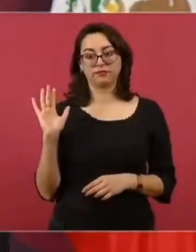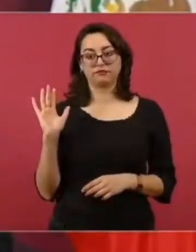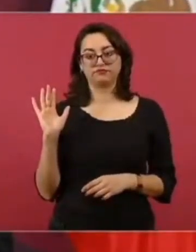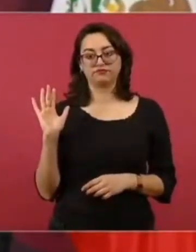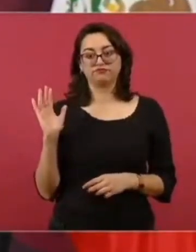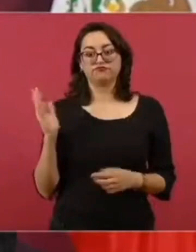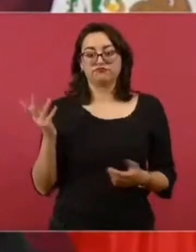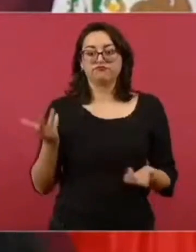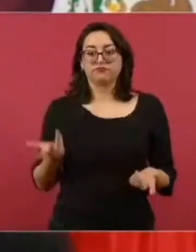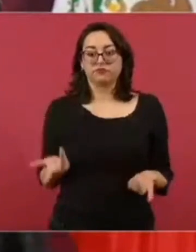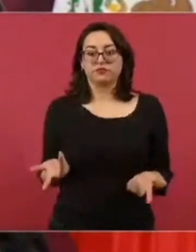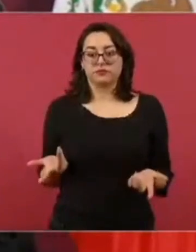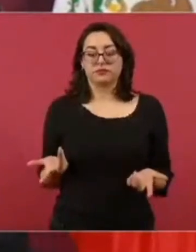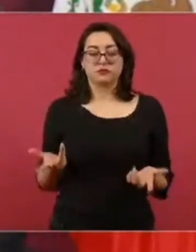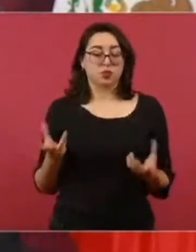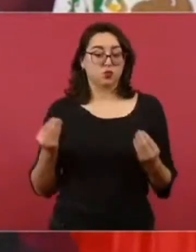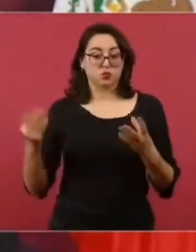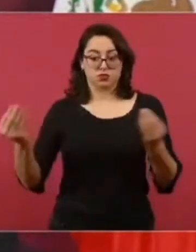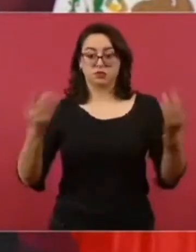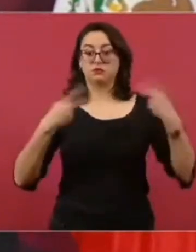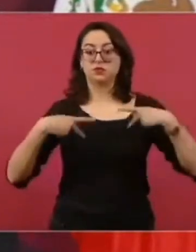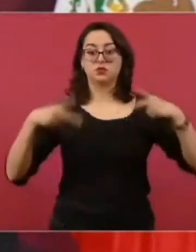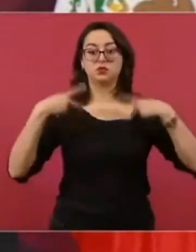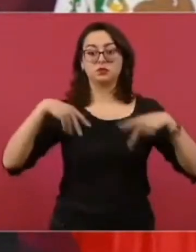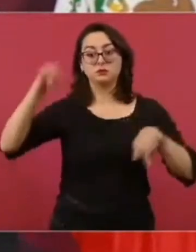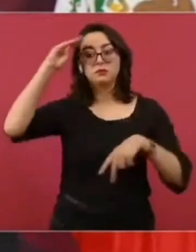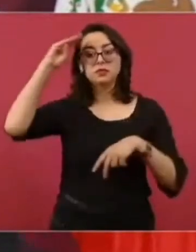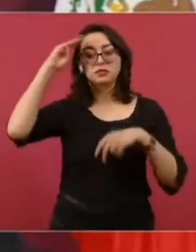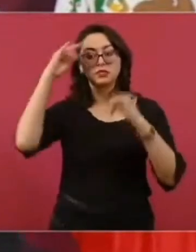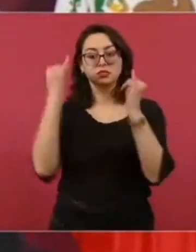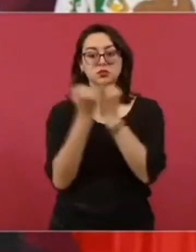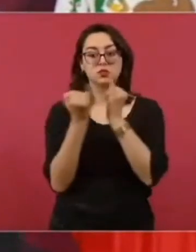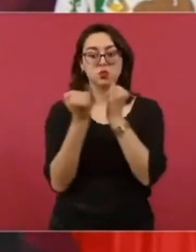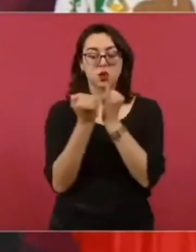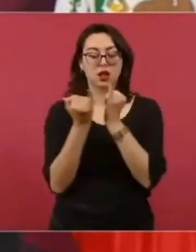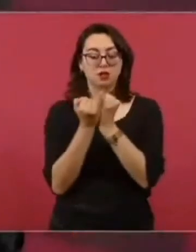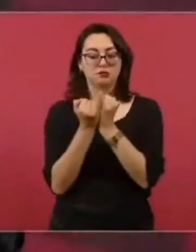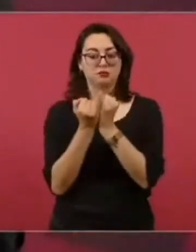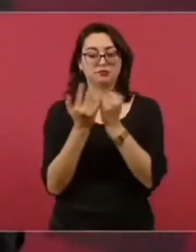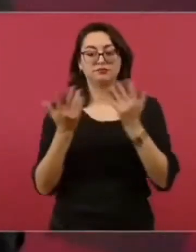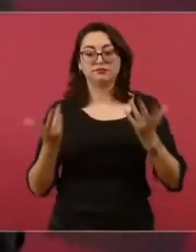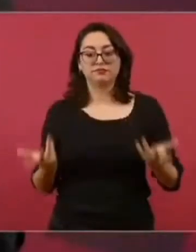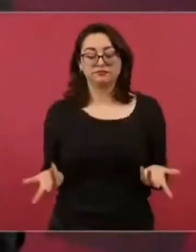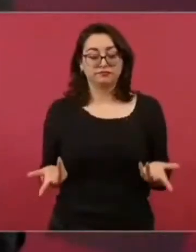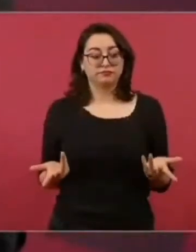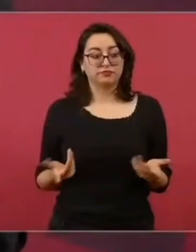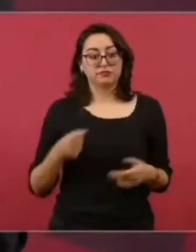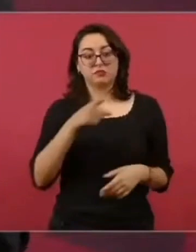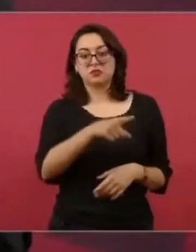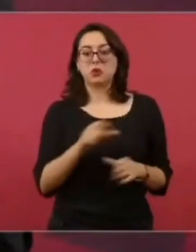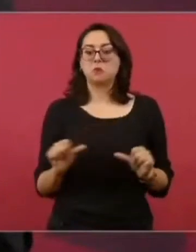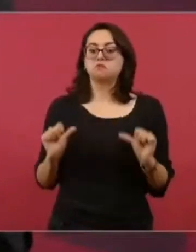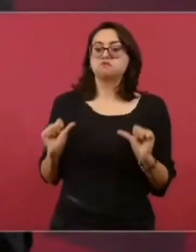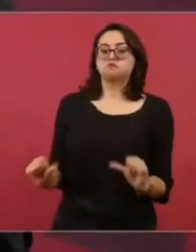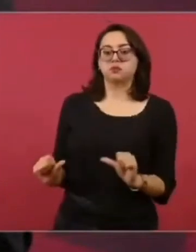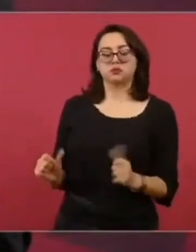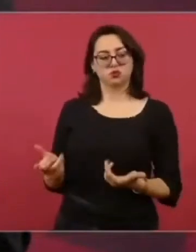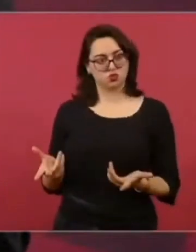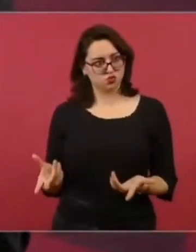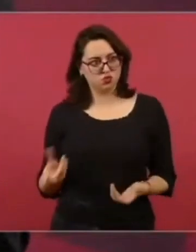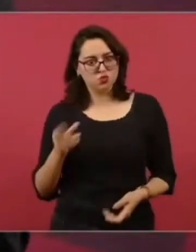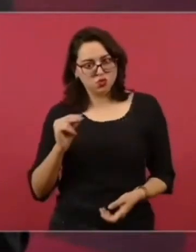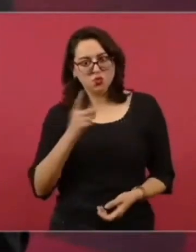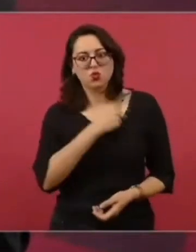debemos de reconocer, aceptada por muchos, de que tienen que saber que todas las cosas cuestan.